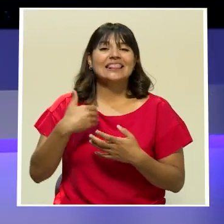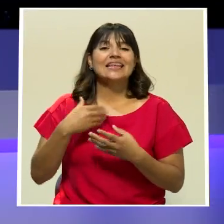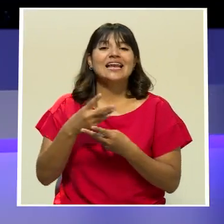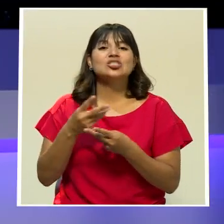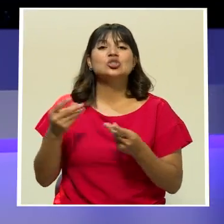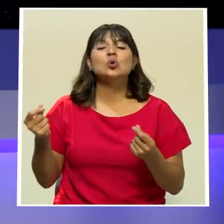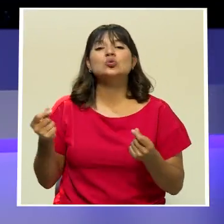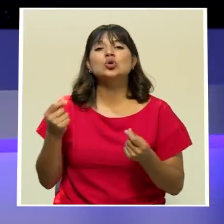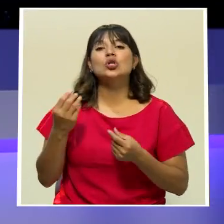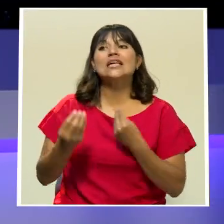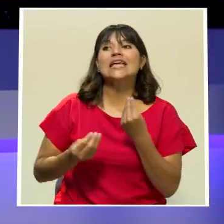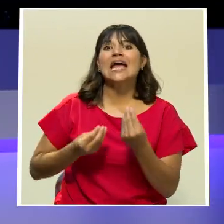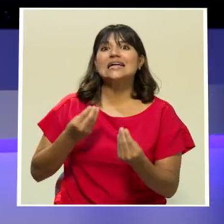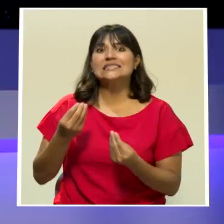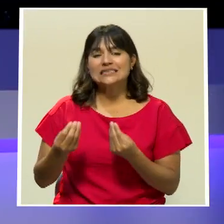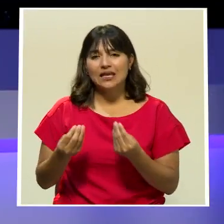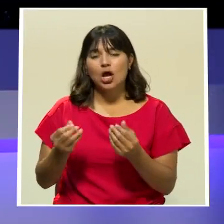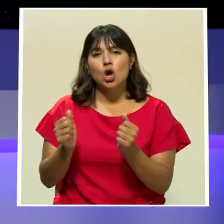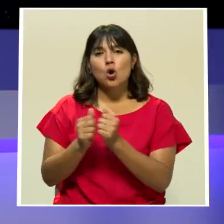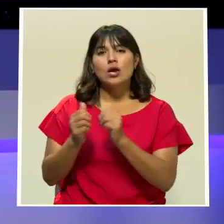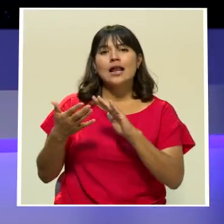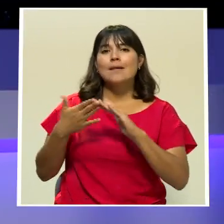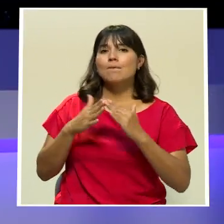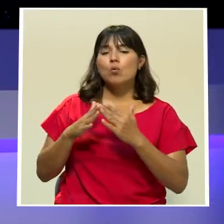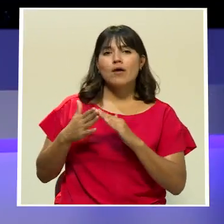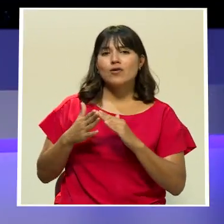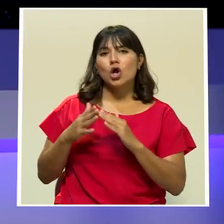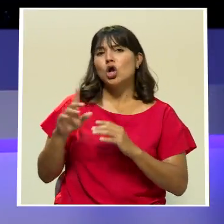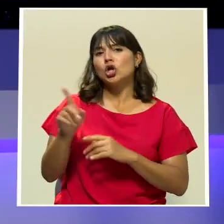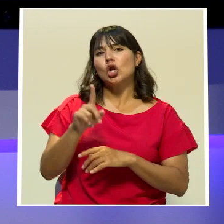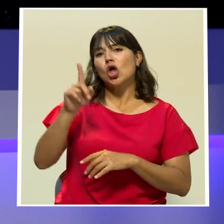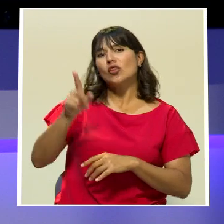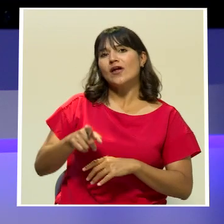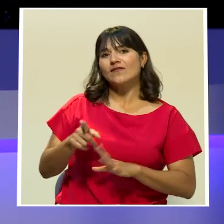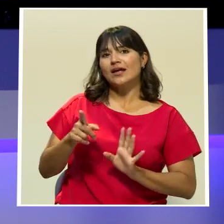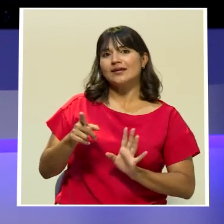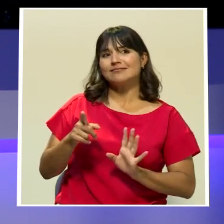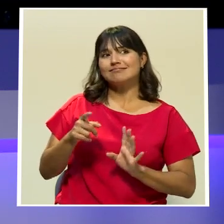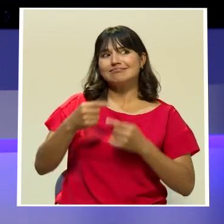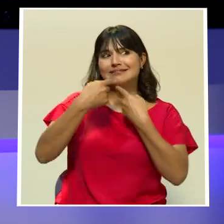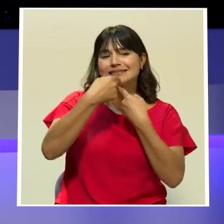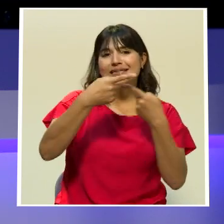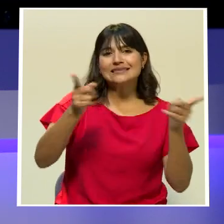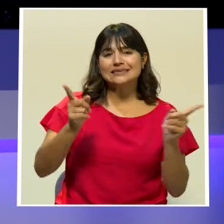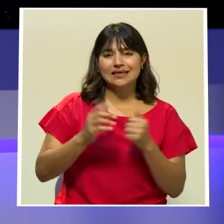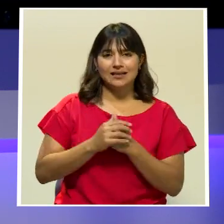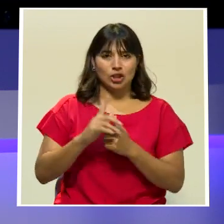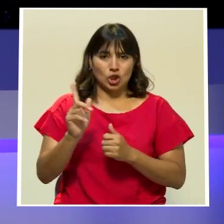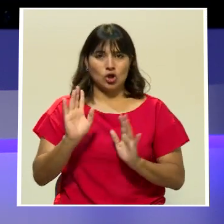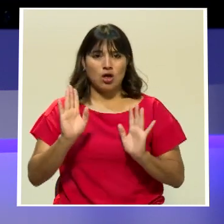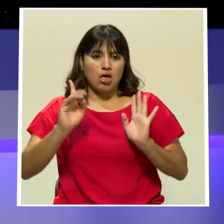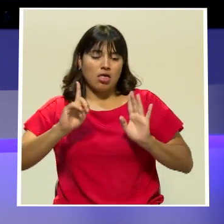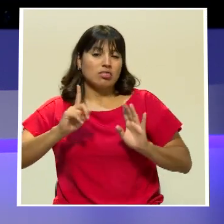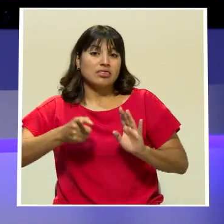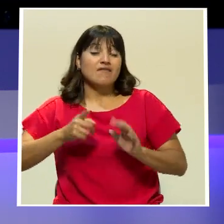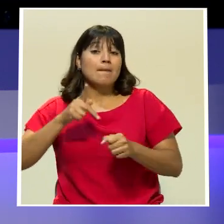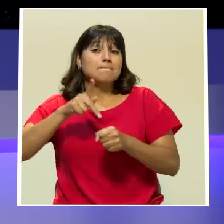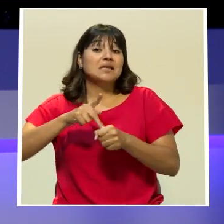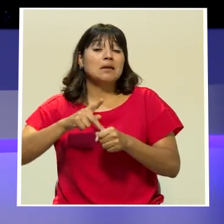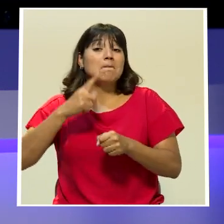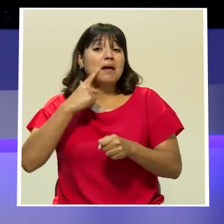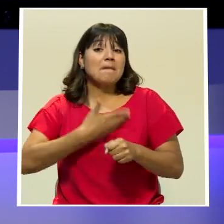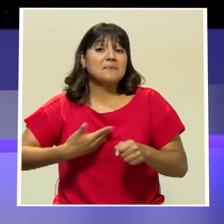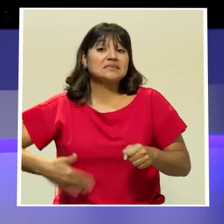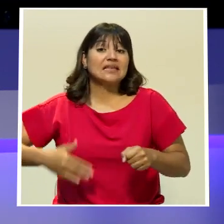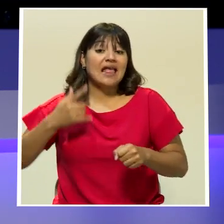al electorado. Tienen que poner su nombre en una papeleta y ofrecer su nombre al pueblo para ver si los vota o no los vota. Pero